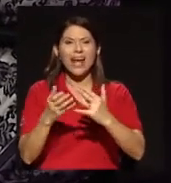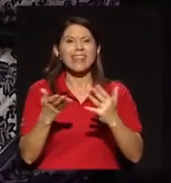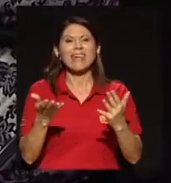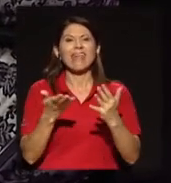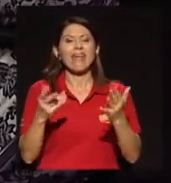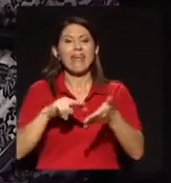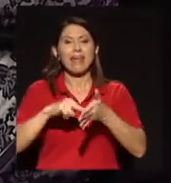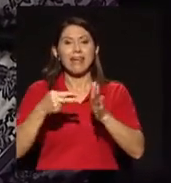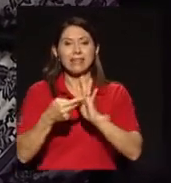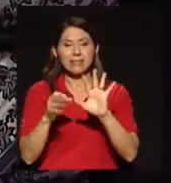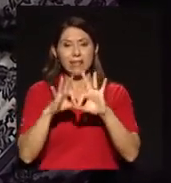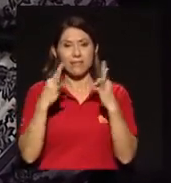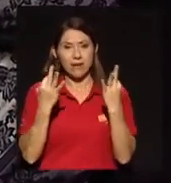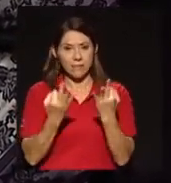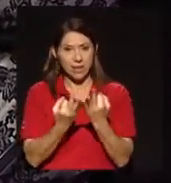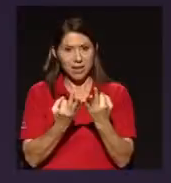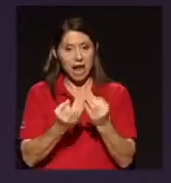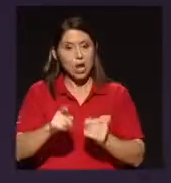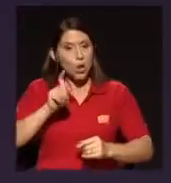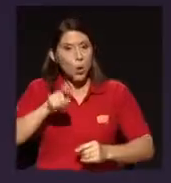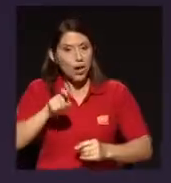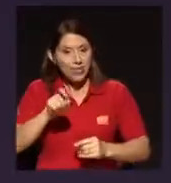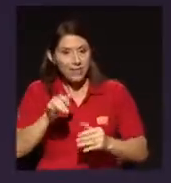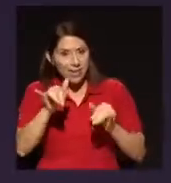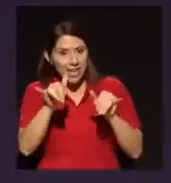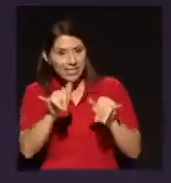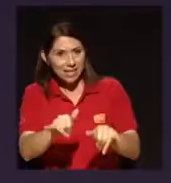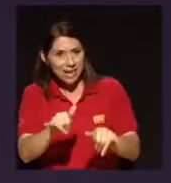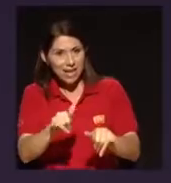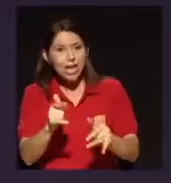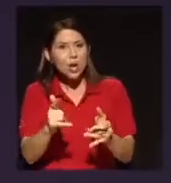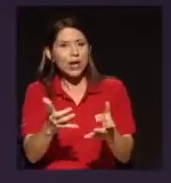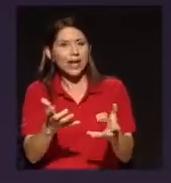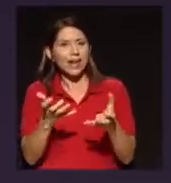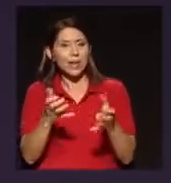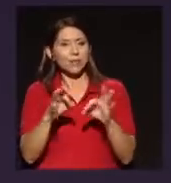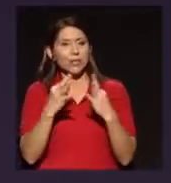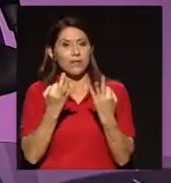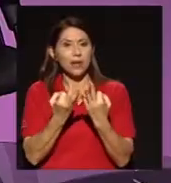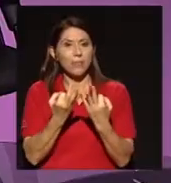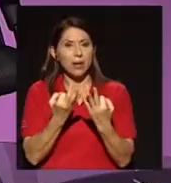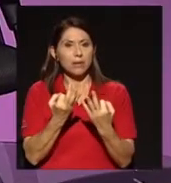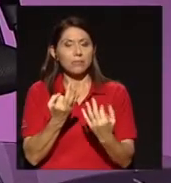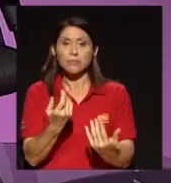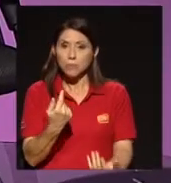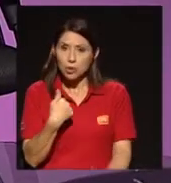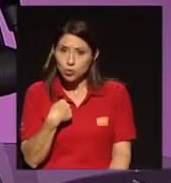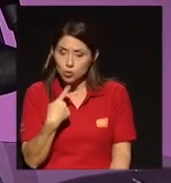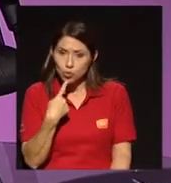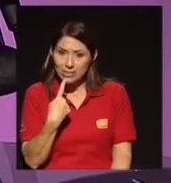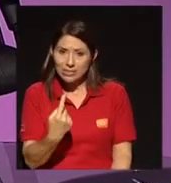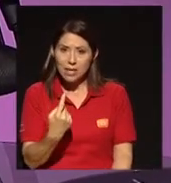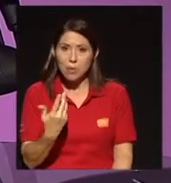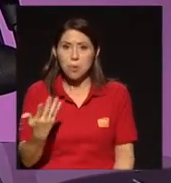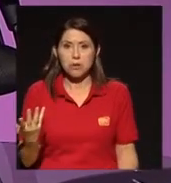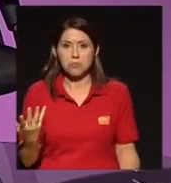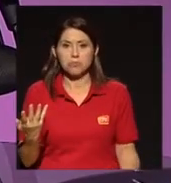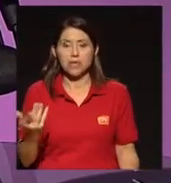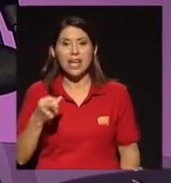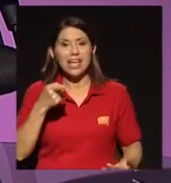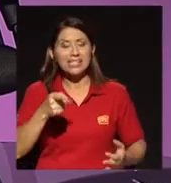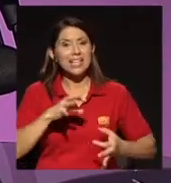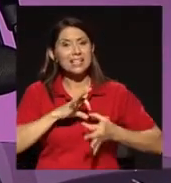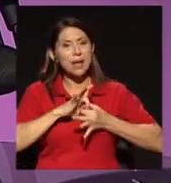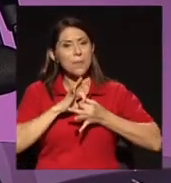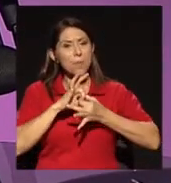la familia y lo que debería ser uh-huh. y lo que queremos de la familia. Y por eso yo les decía, bueno, y es que está muy, muy relacionada,